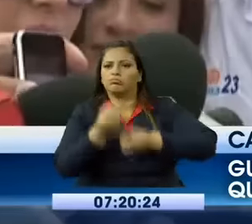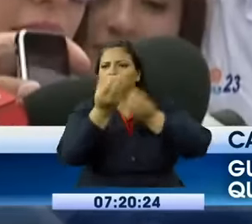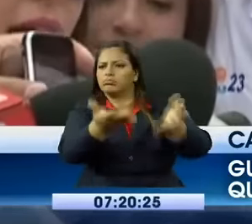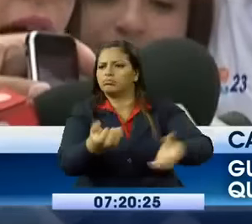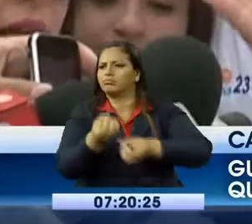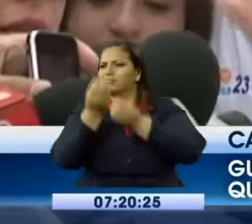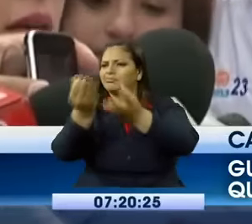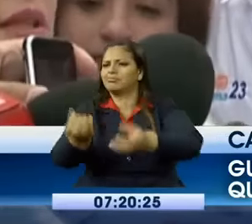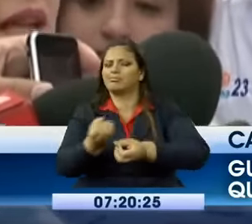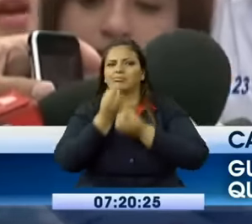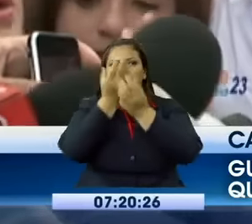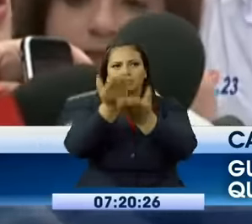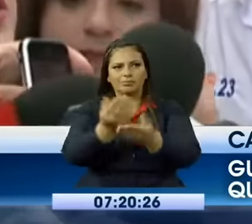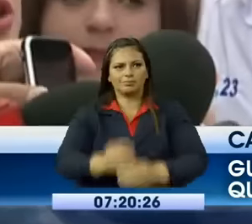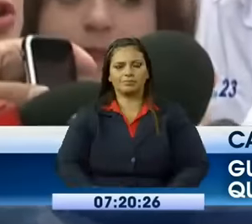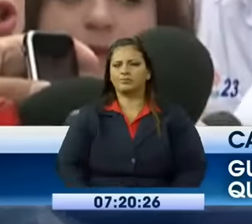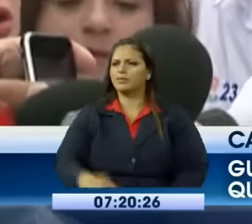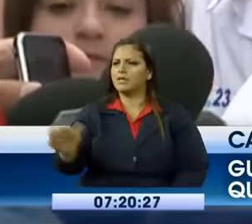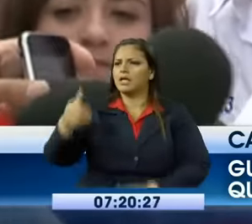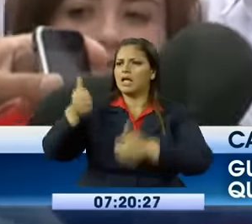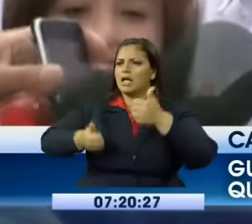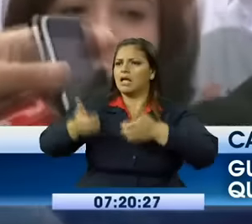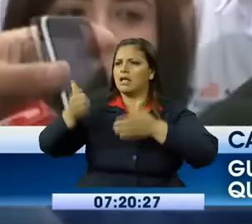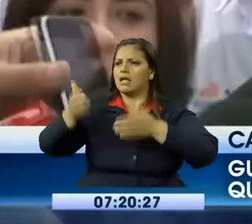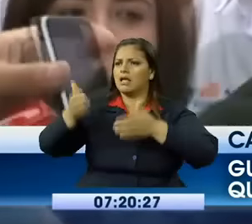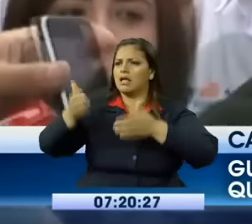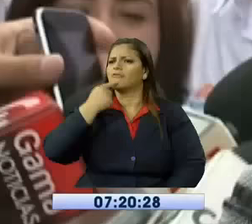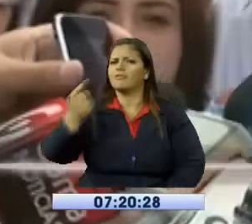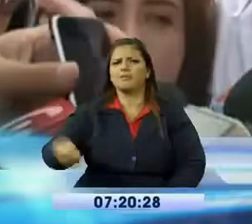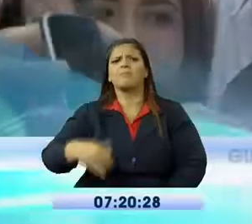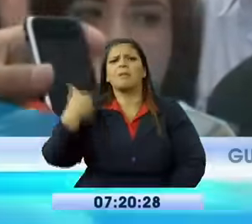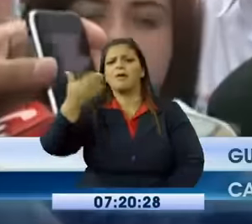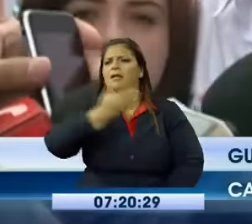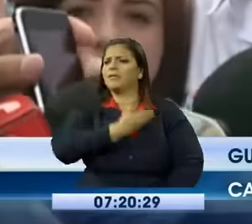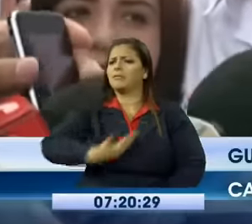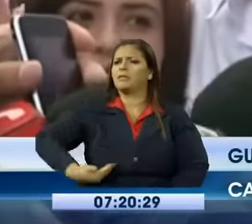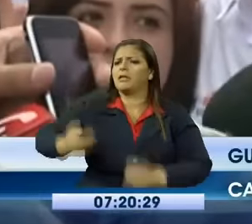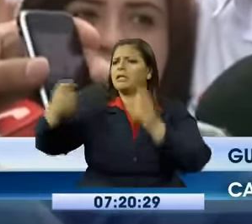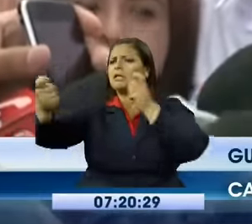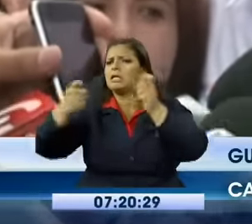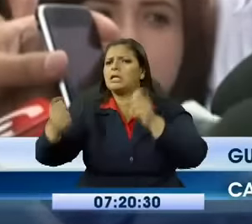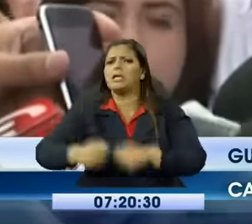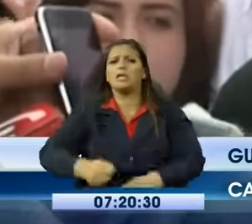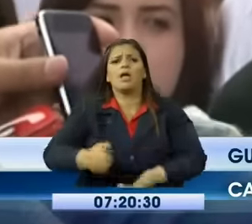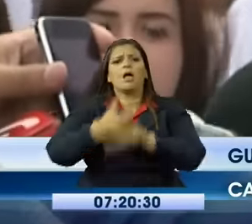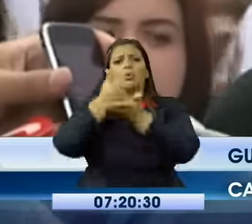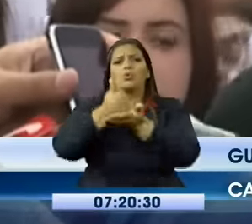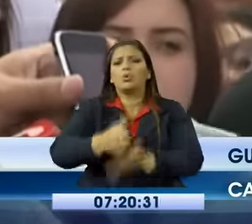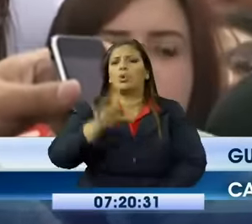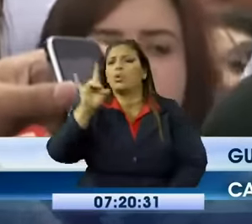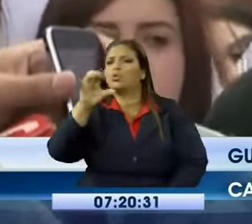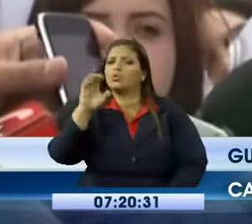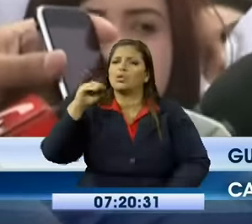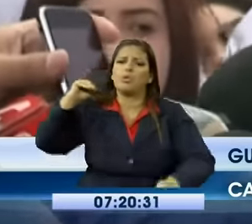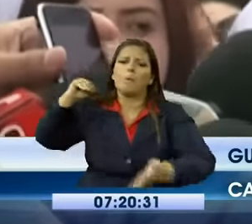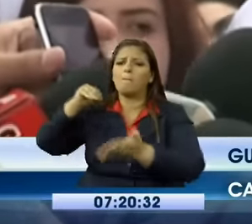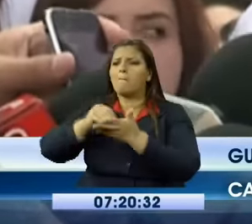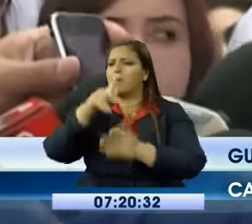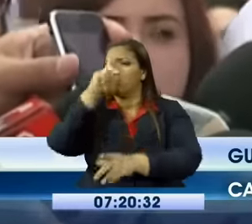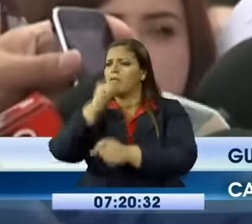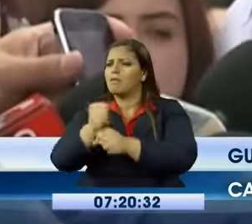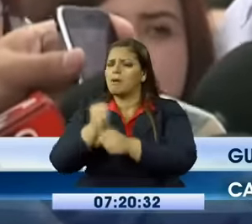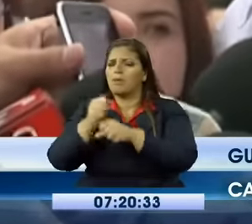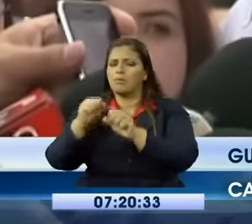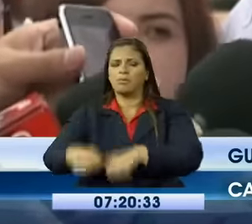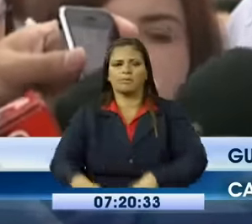La candidata Cintia Viteri también ofreció 800 mil empleos. Nosotros ofrecemos 1 millón de empleos sobre la base